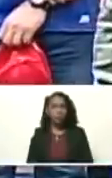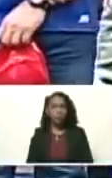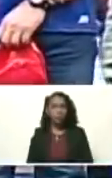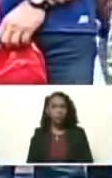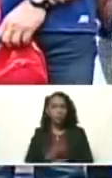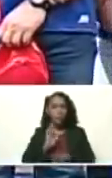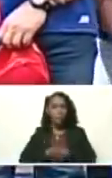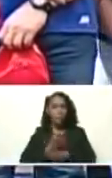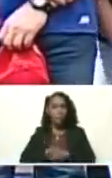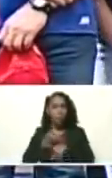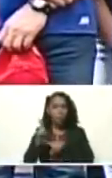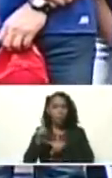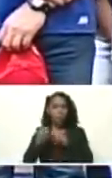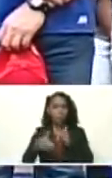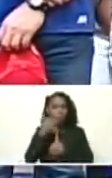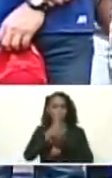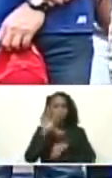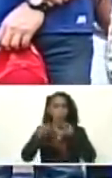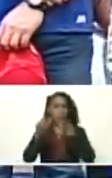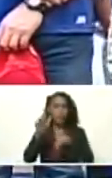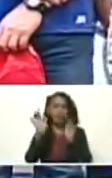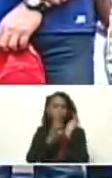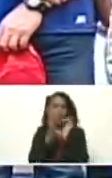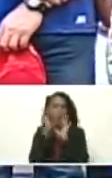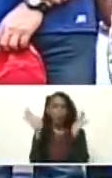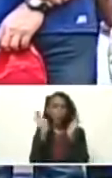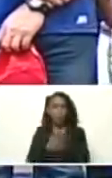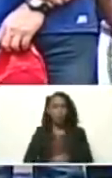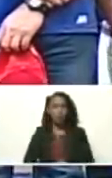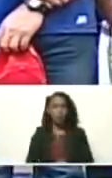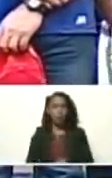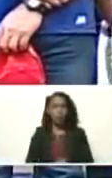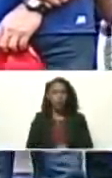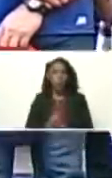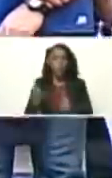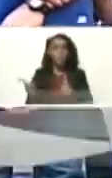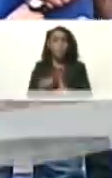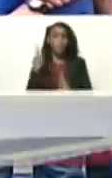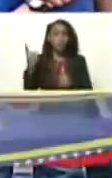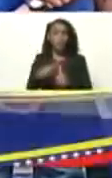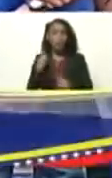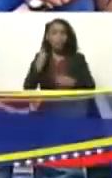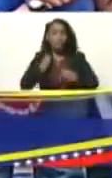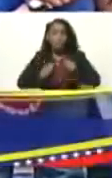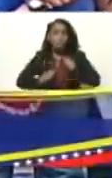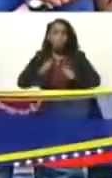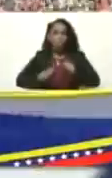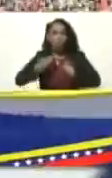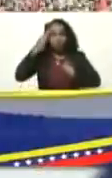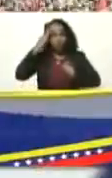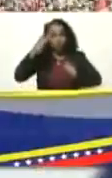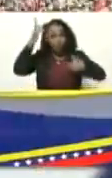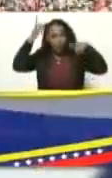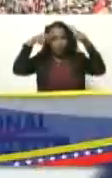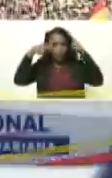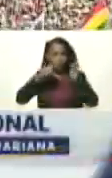Por eso después del 13 de abril, la principal preocupación del comandante